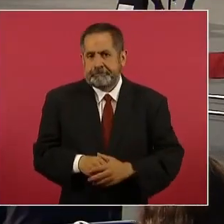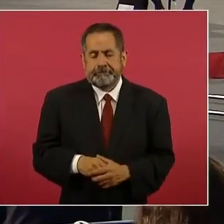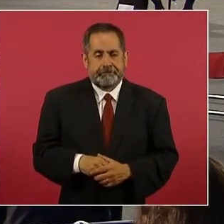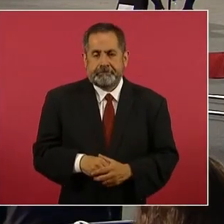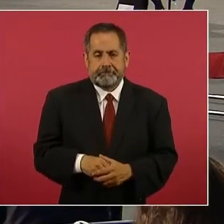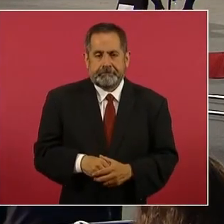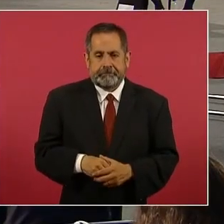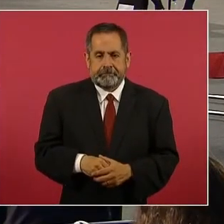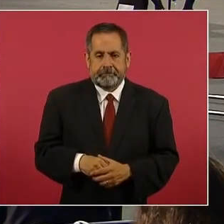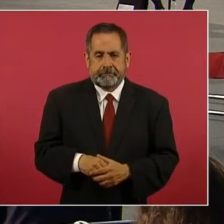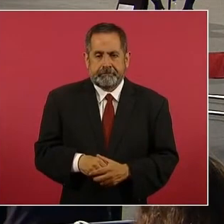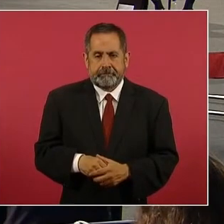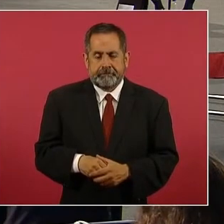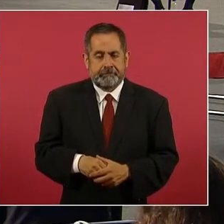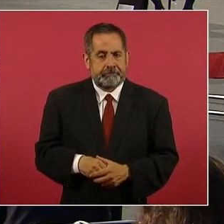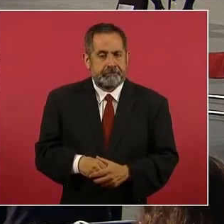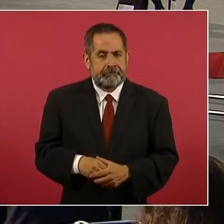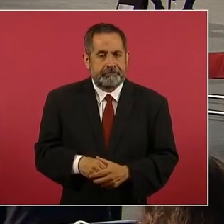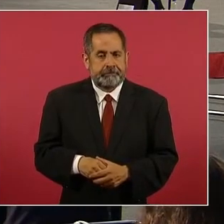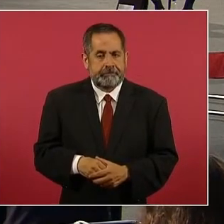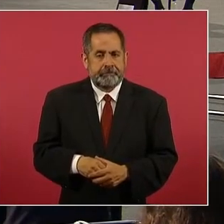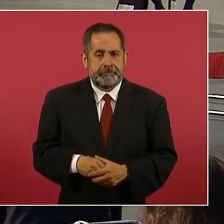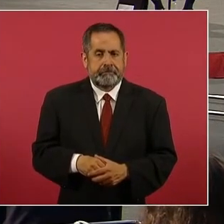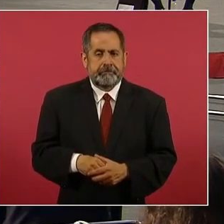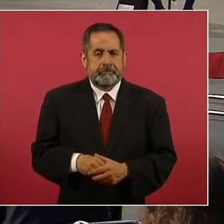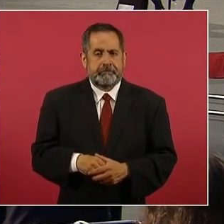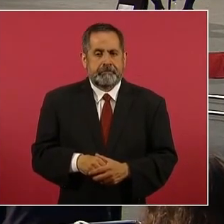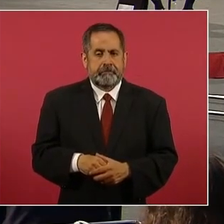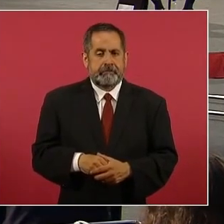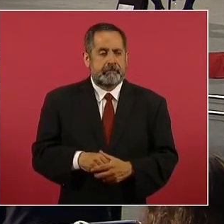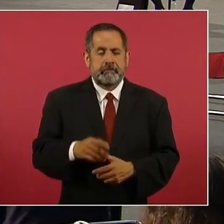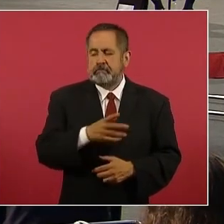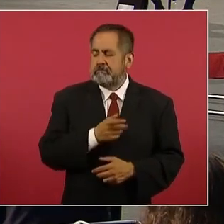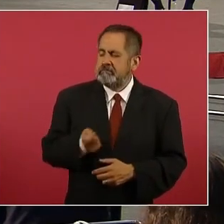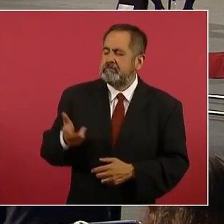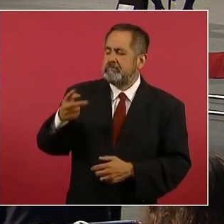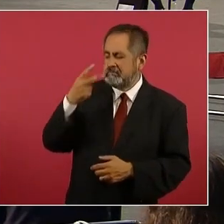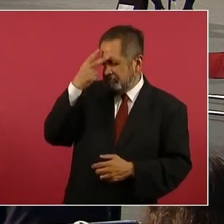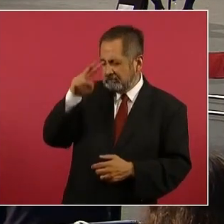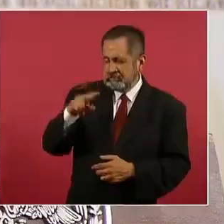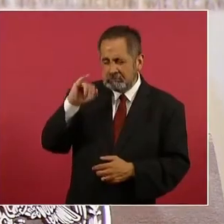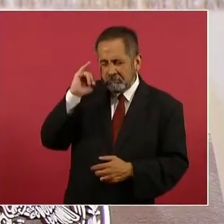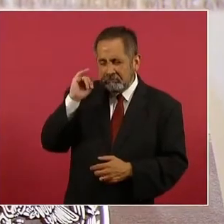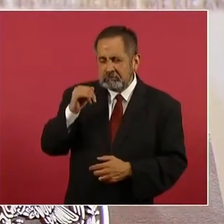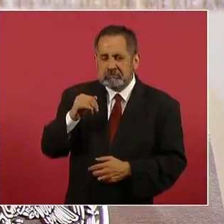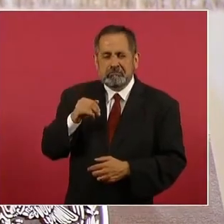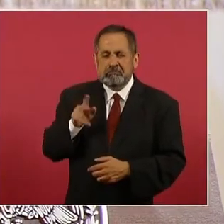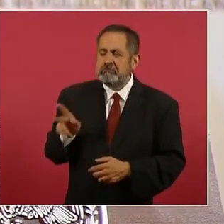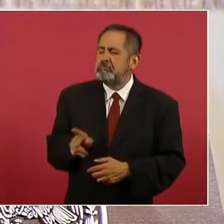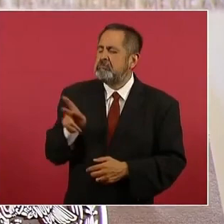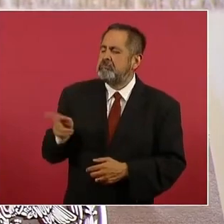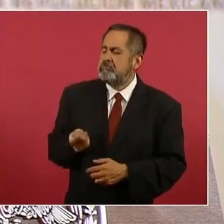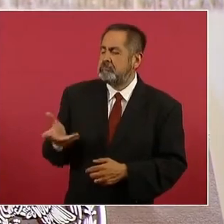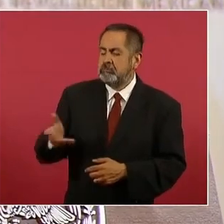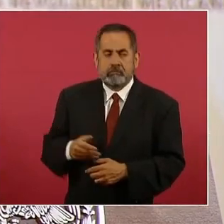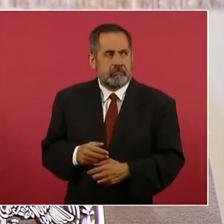Se burlan de que somos pueblerinos. Es mejor